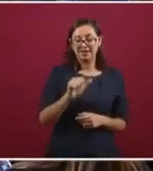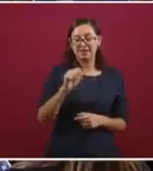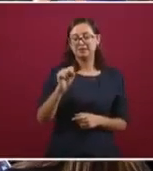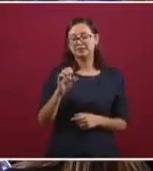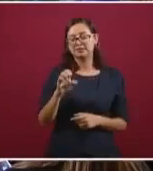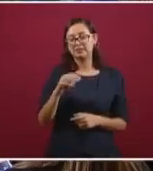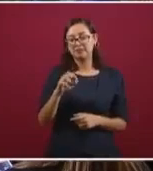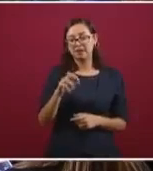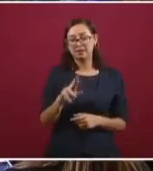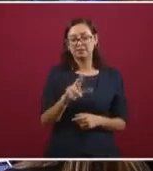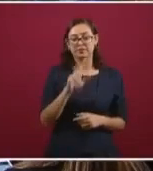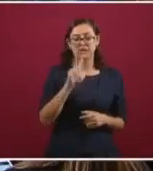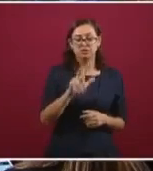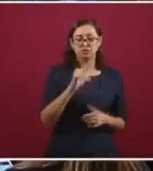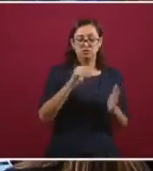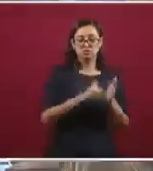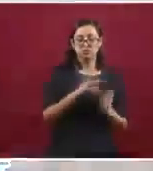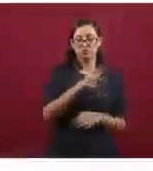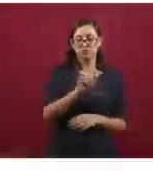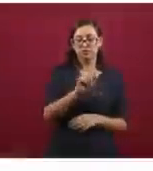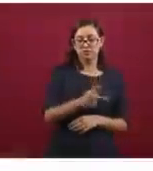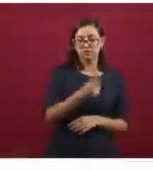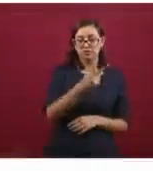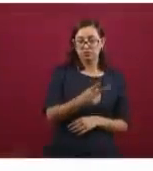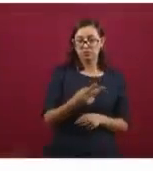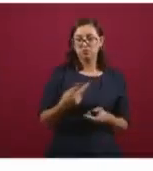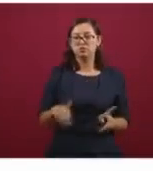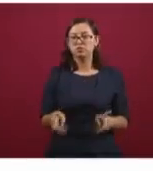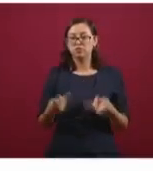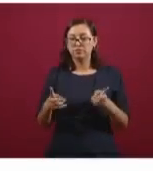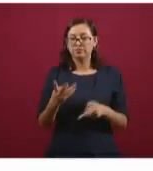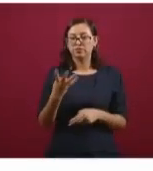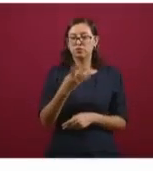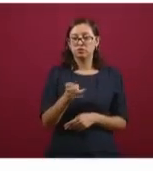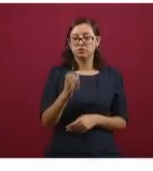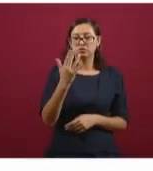18.822. Lo que se ha comercializado,